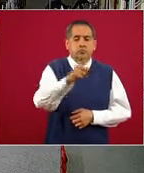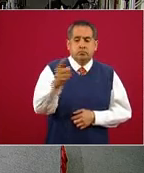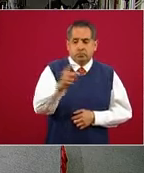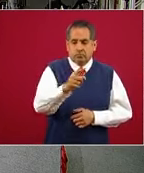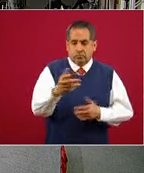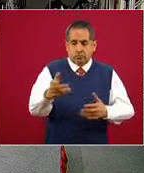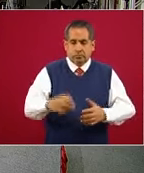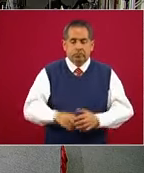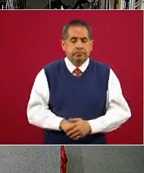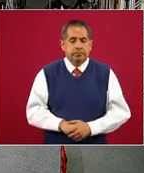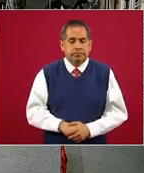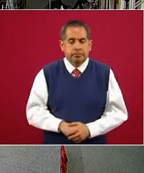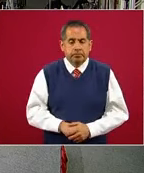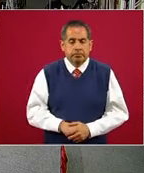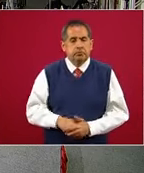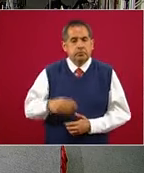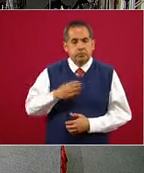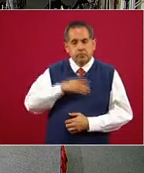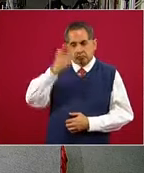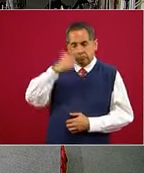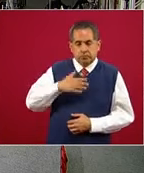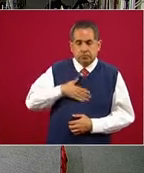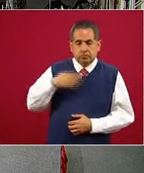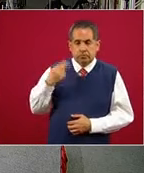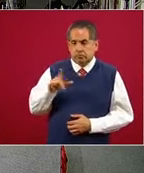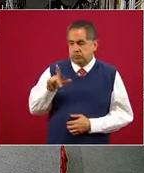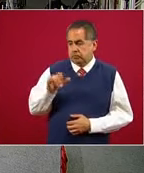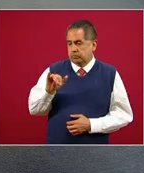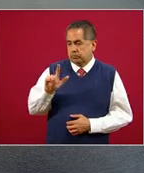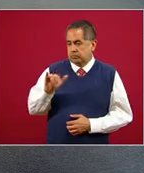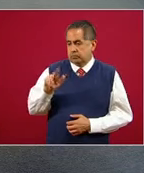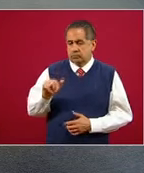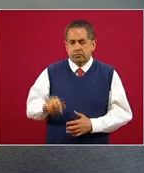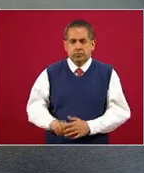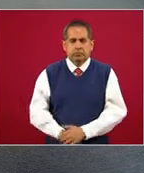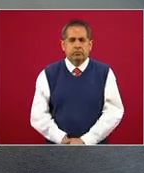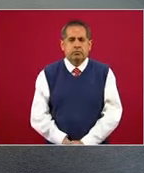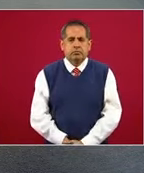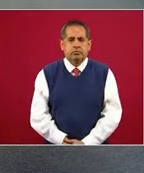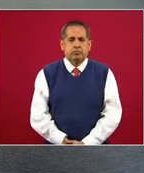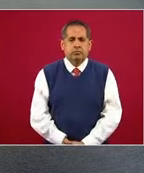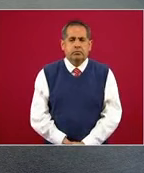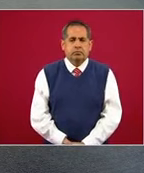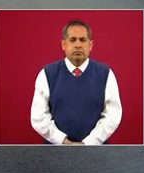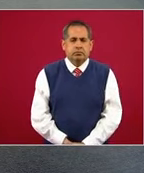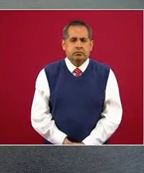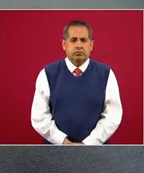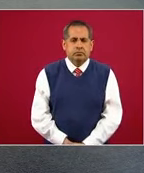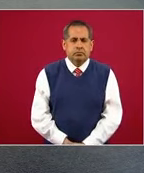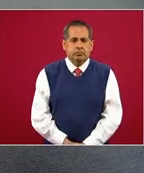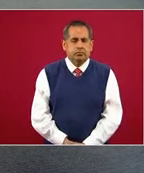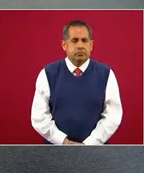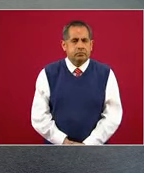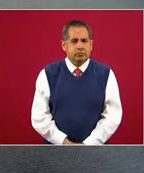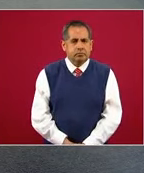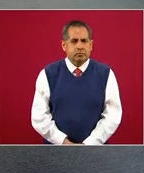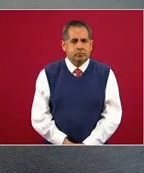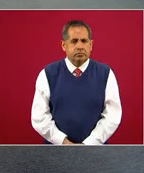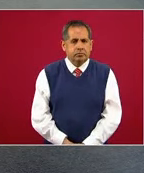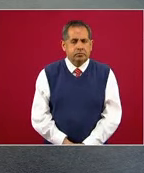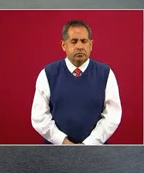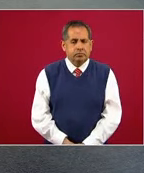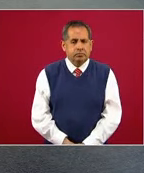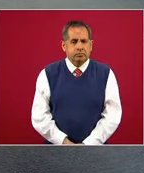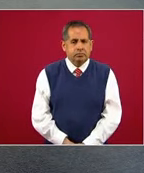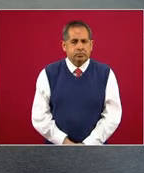otros. Buenas noches, Liliana Noble de Pulso Saludable. Doctor Gatell, me gustaría que nos ayudara, perdón por la insistencia,